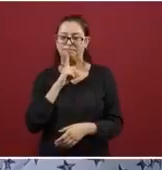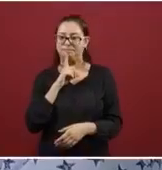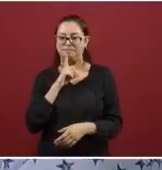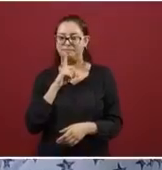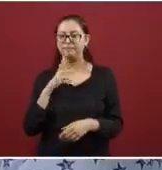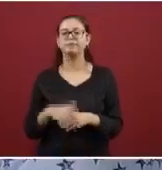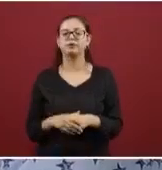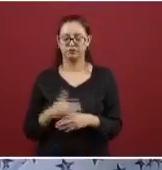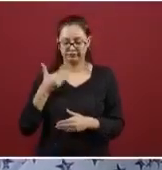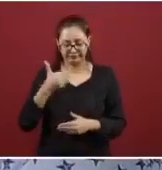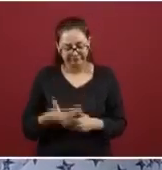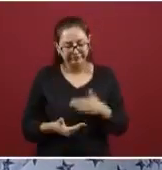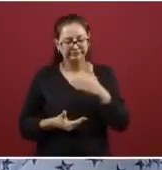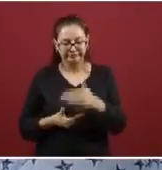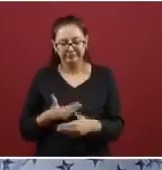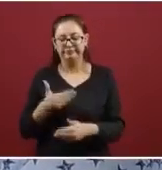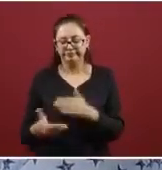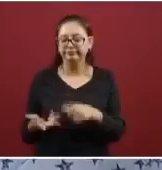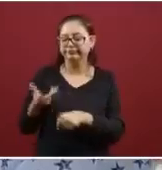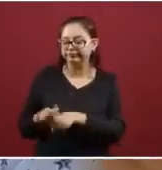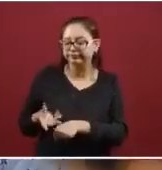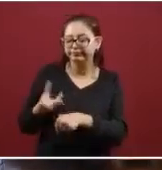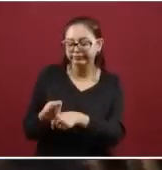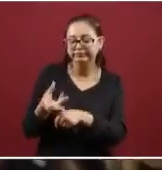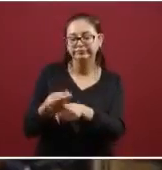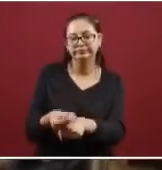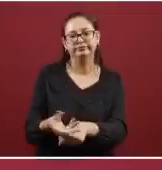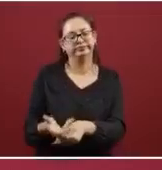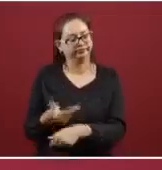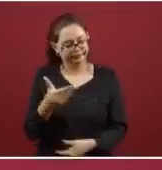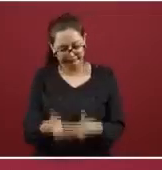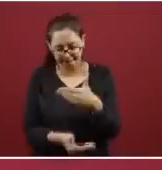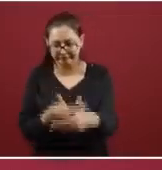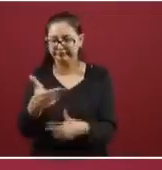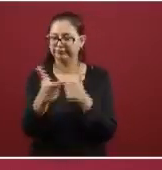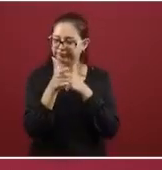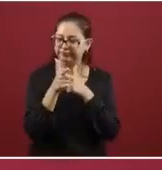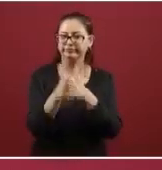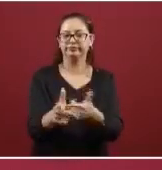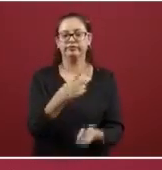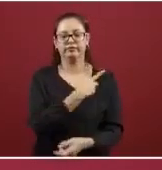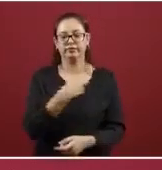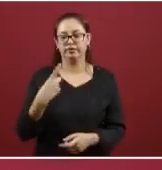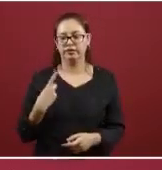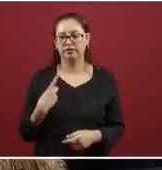Ya hemos ido avanzando en eso y hay que seguir avanzando. Y también